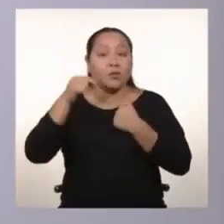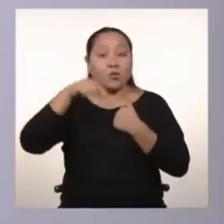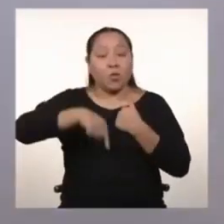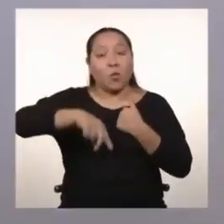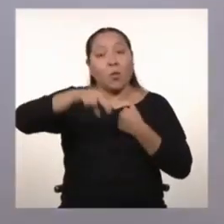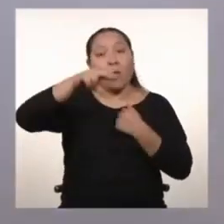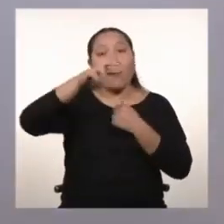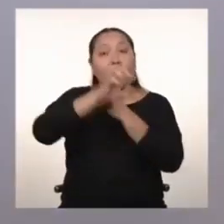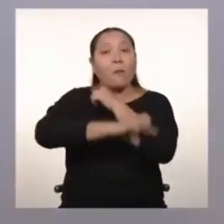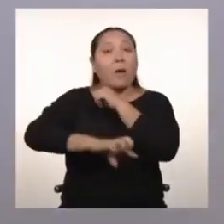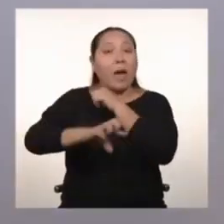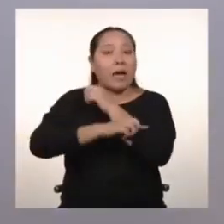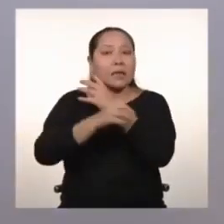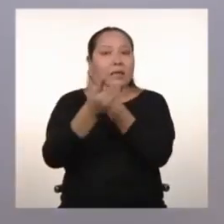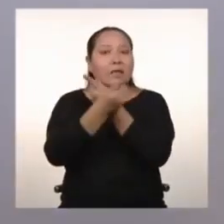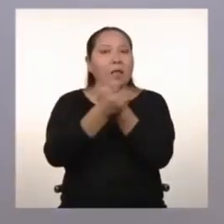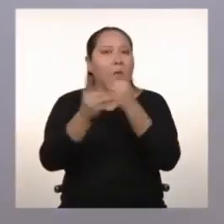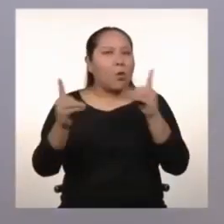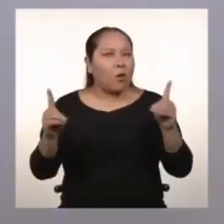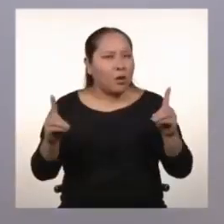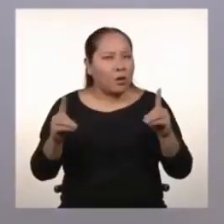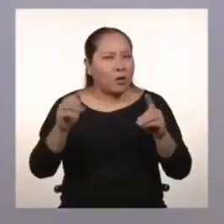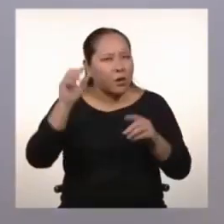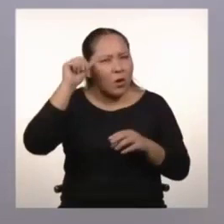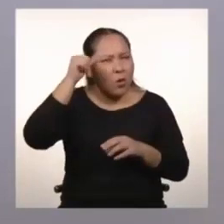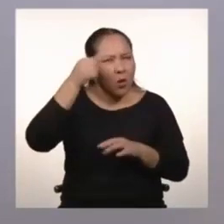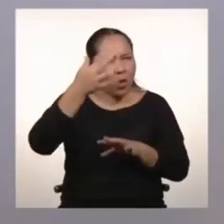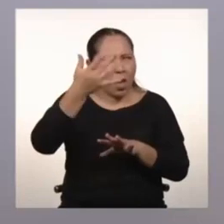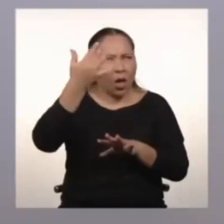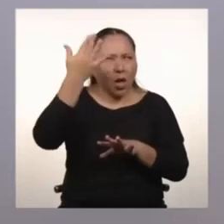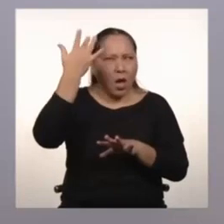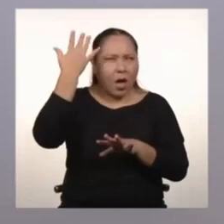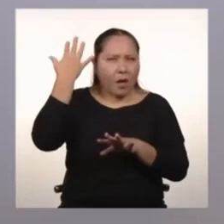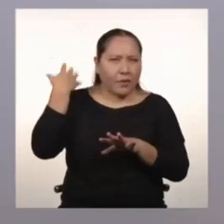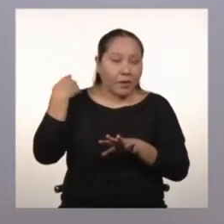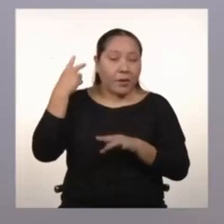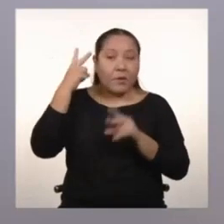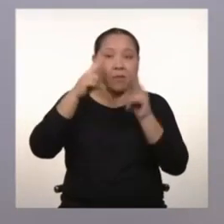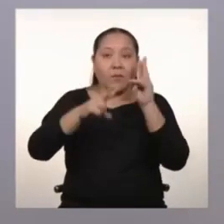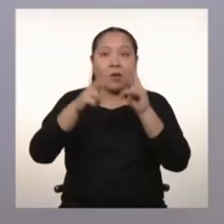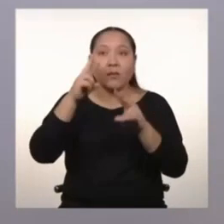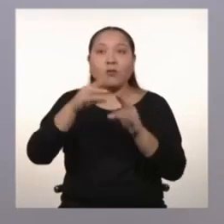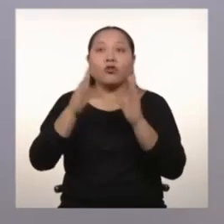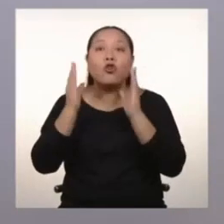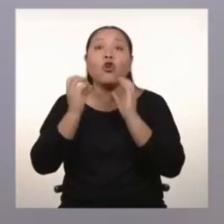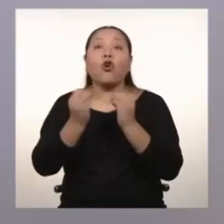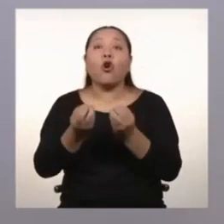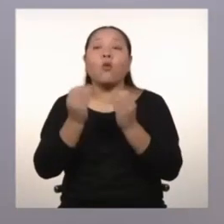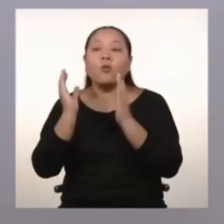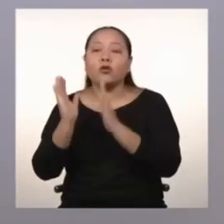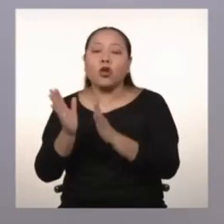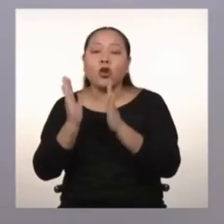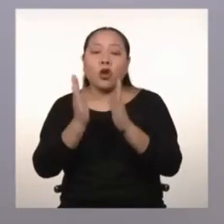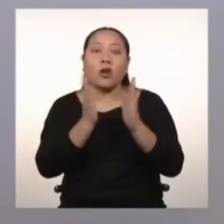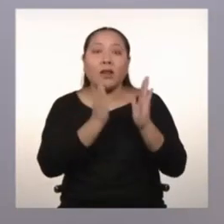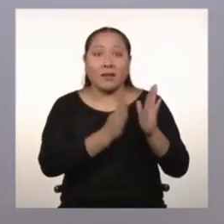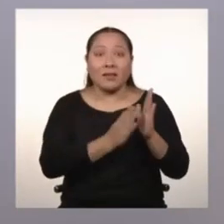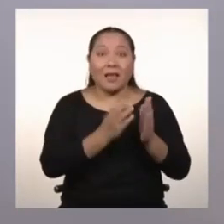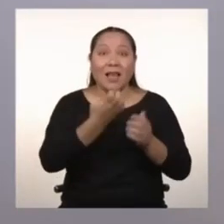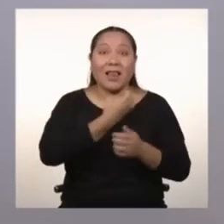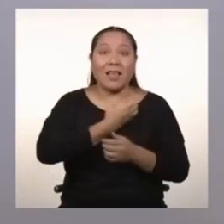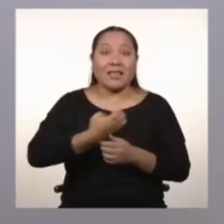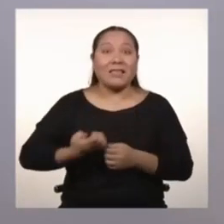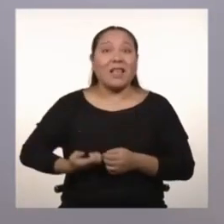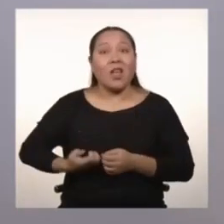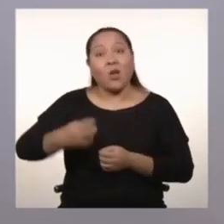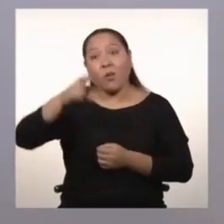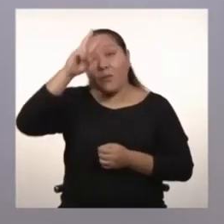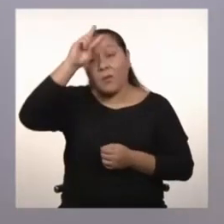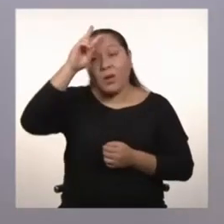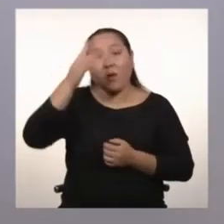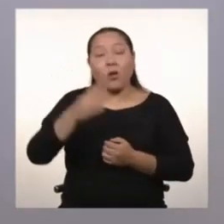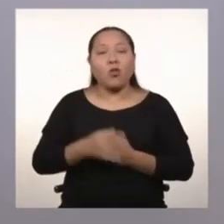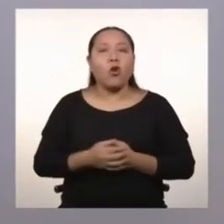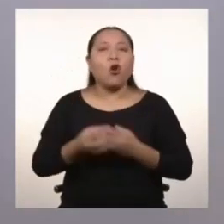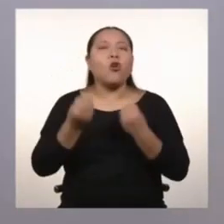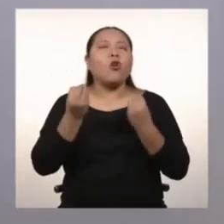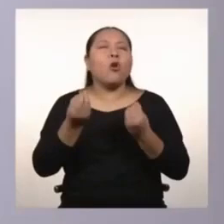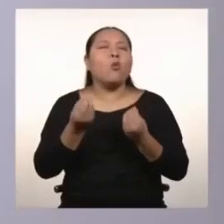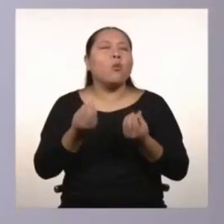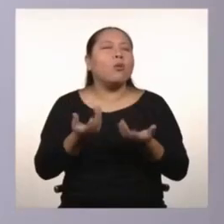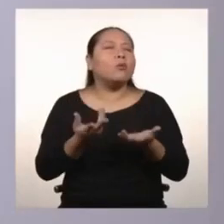democrático. ¿Recuerdan que hace algunas semanas vimos cómo se organiza el Estado peruano y qué significa vivir en una